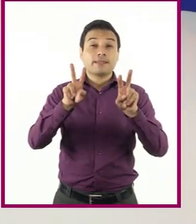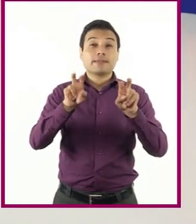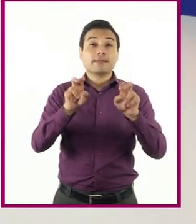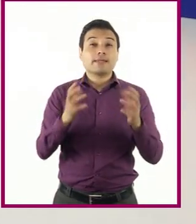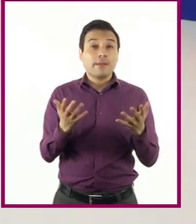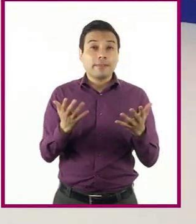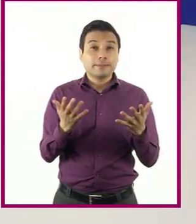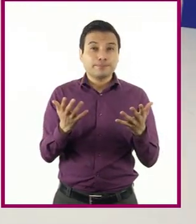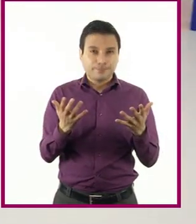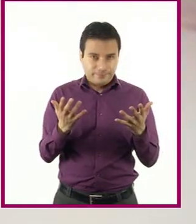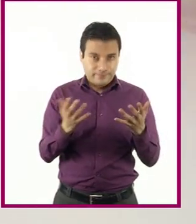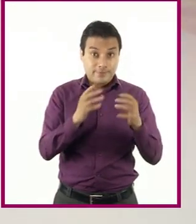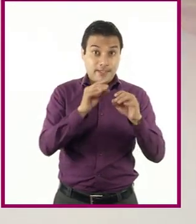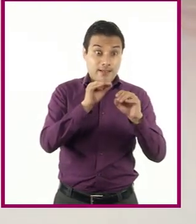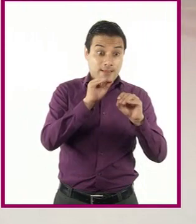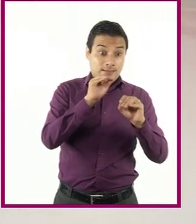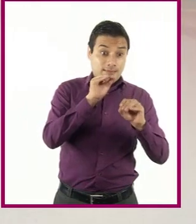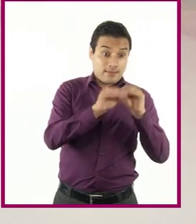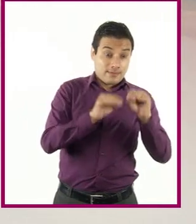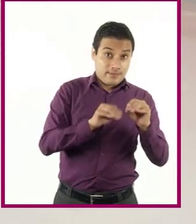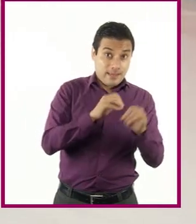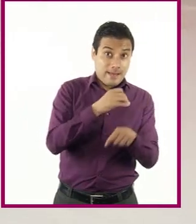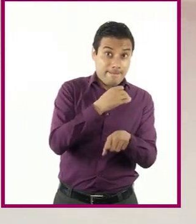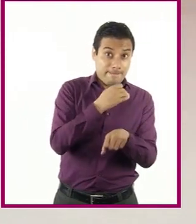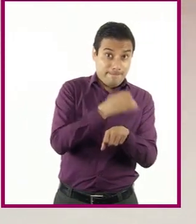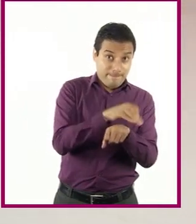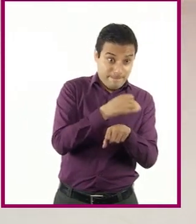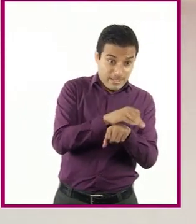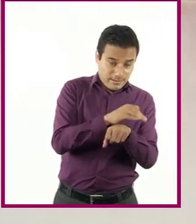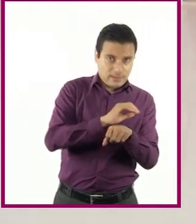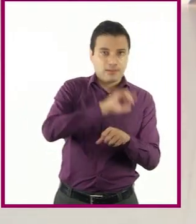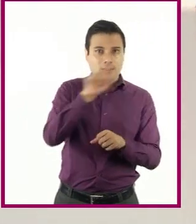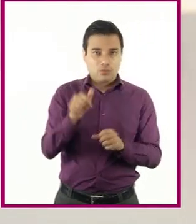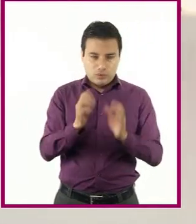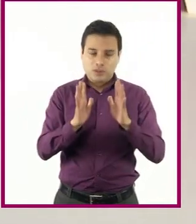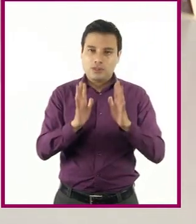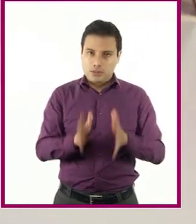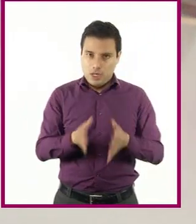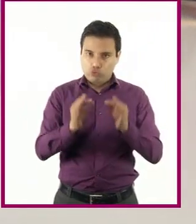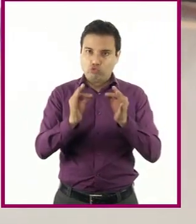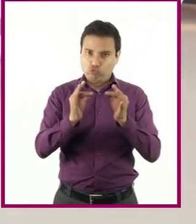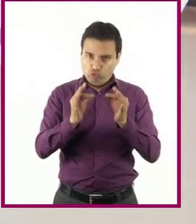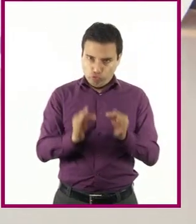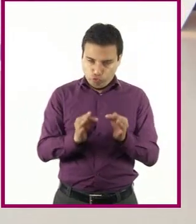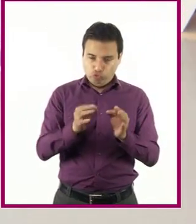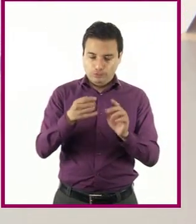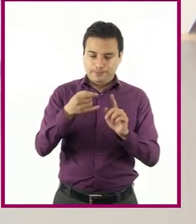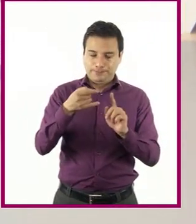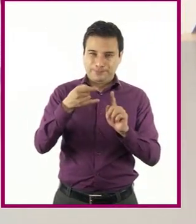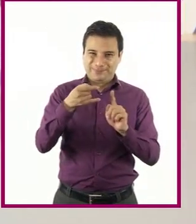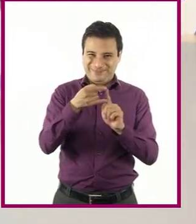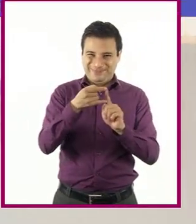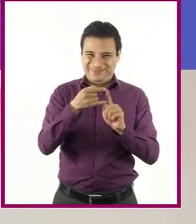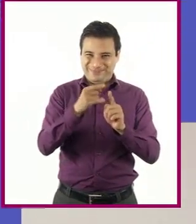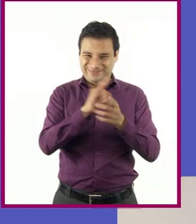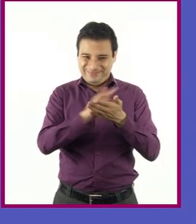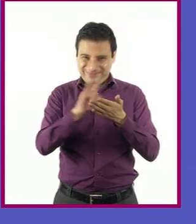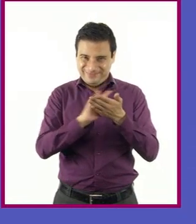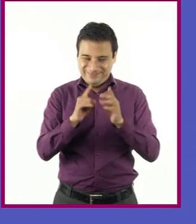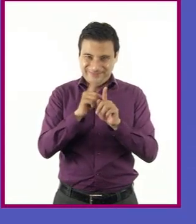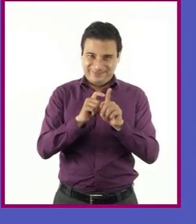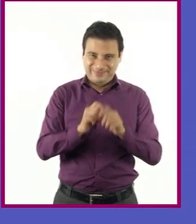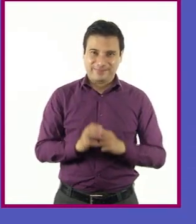Para esta sesión necesitaremos los siguientes materiales. Si les es posible, ténganlos a la mano: